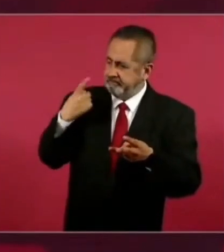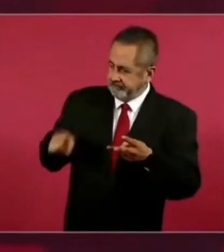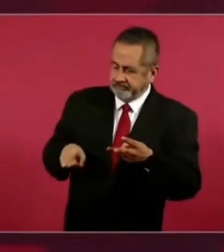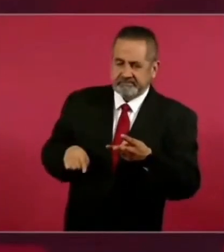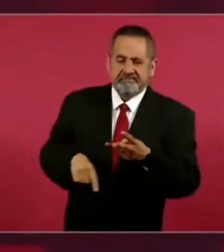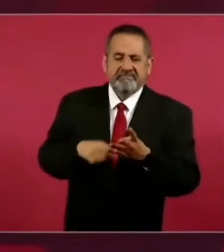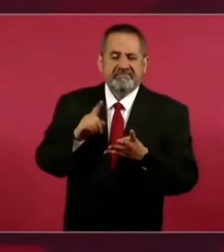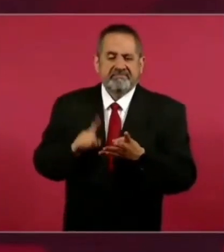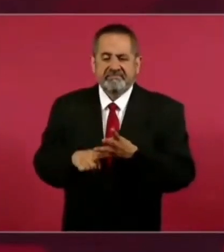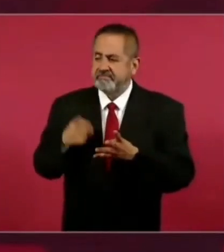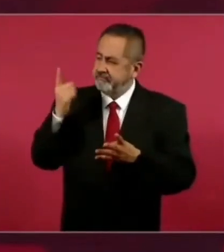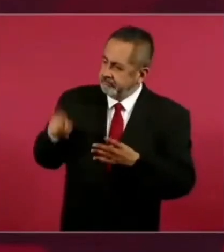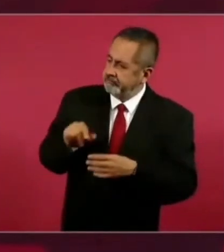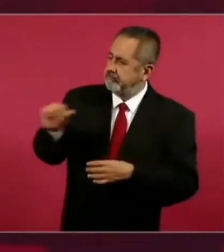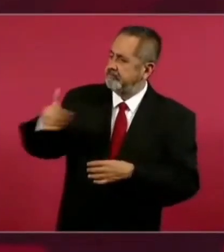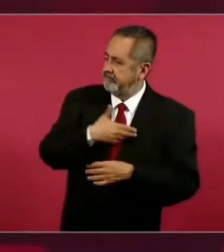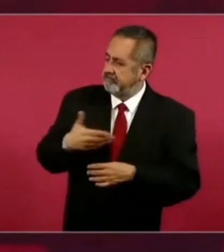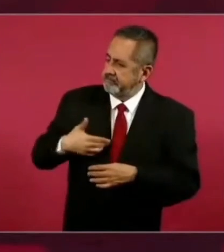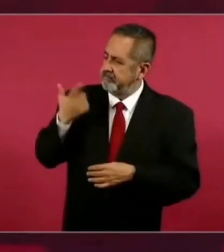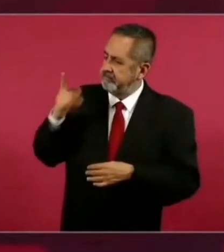en el Ejecutivo,